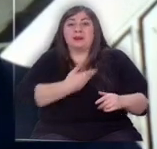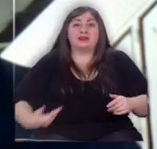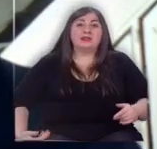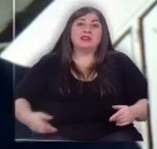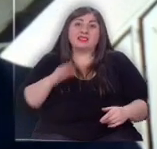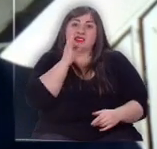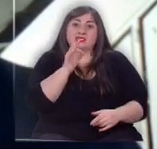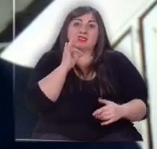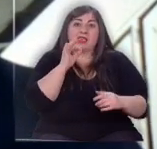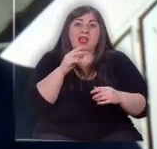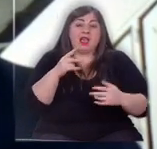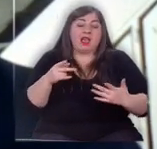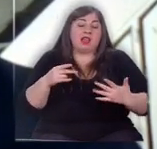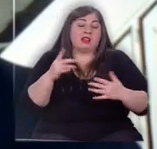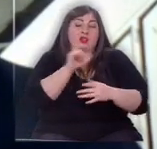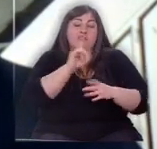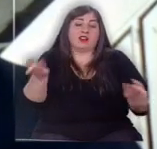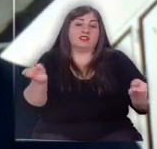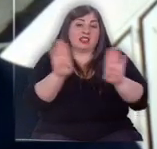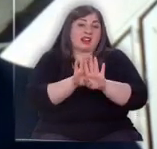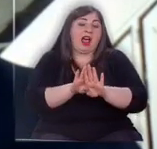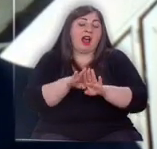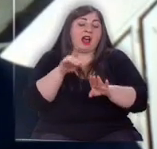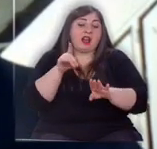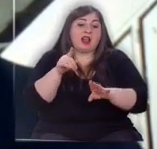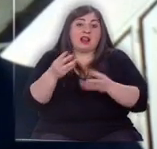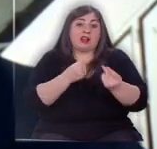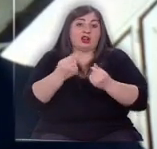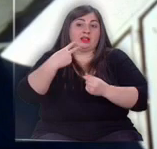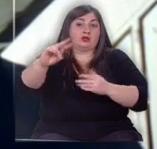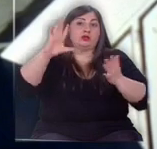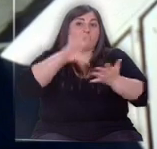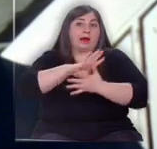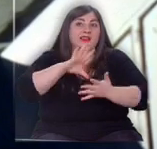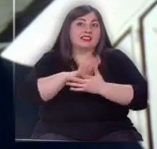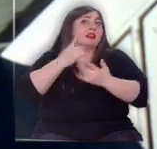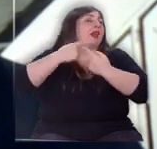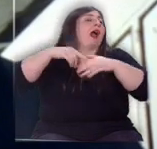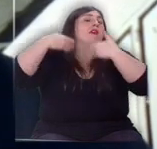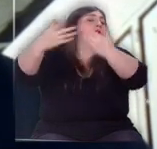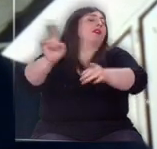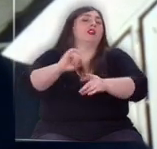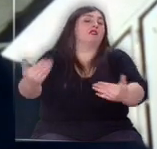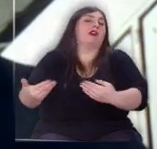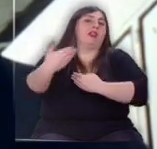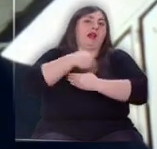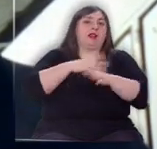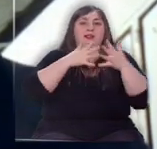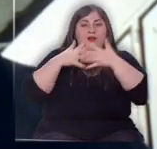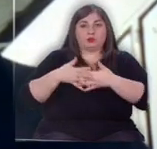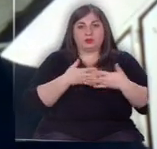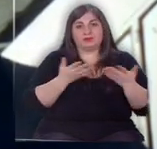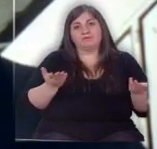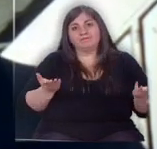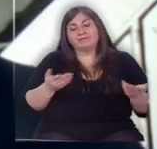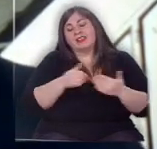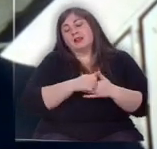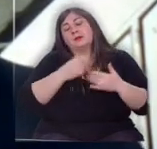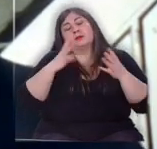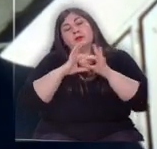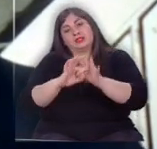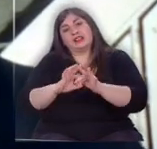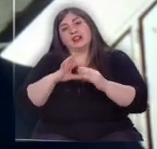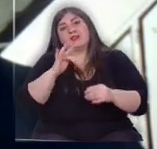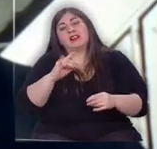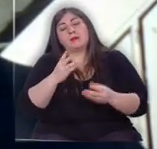del virus chino, ¿eh?, y que no iba a cerrar la economía de ese país porque era algo que era exportado, que era ajeno y que no iba a llegar a Estados Unidos. Todo parece aquello muy lejano. Felipe, muchas